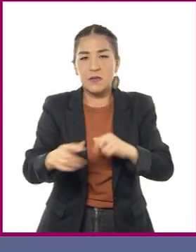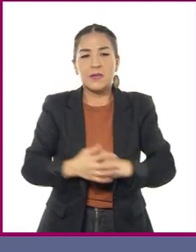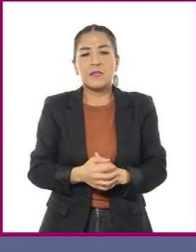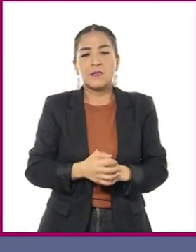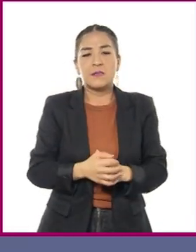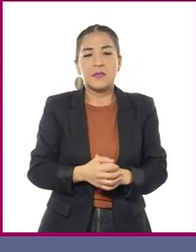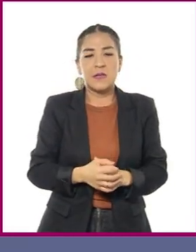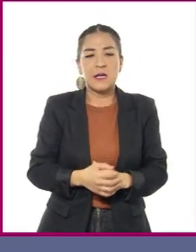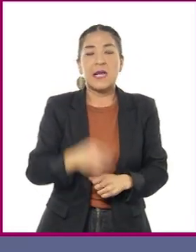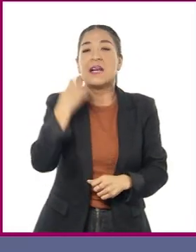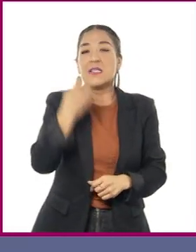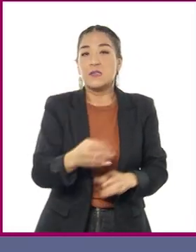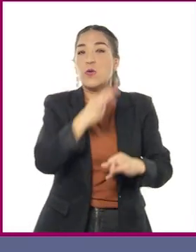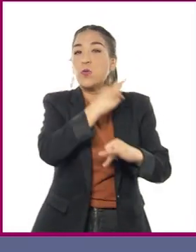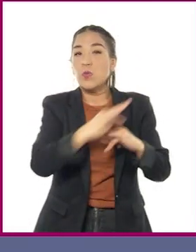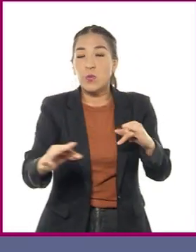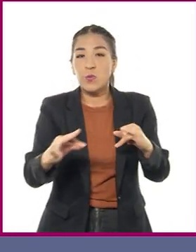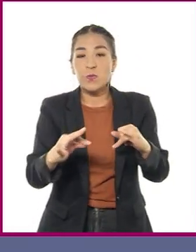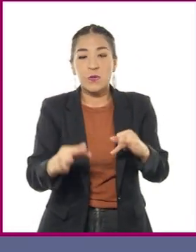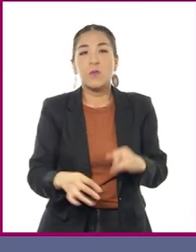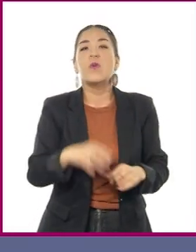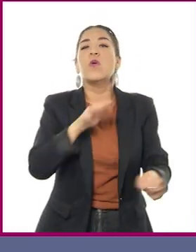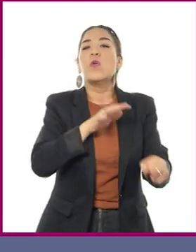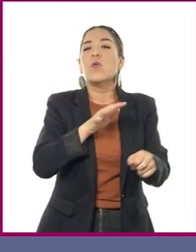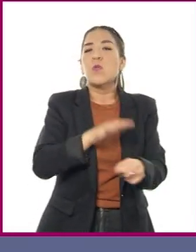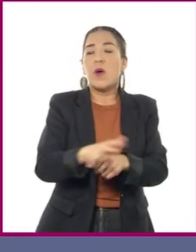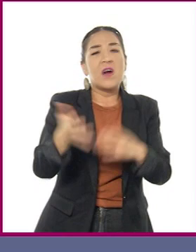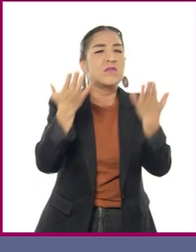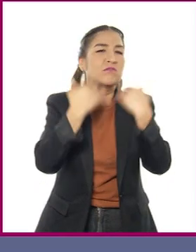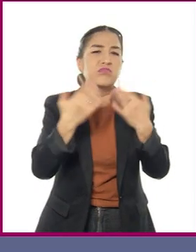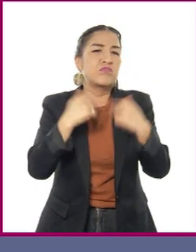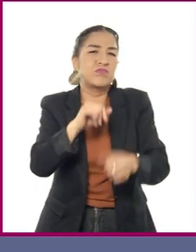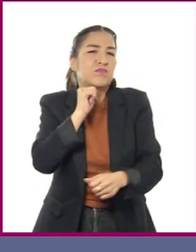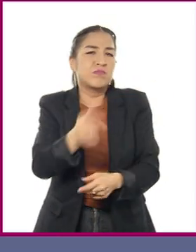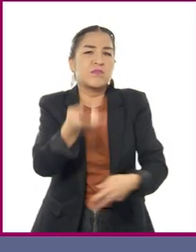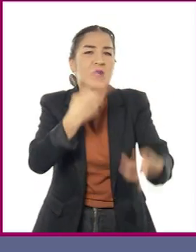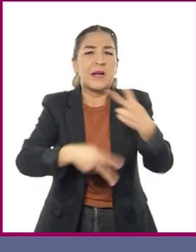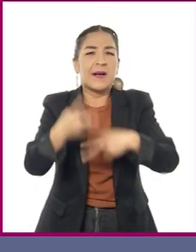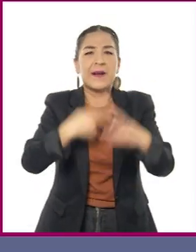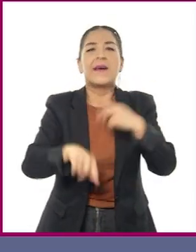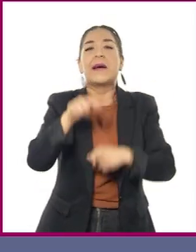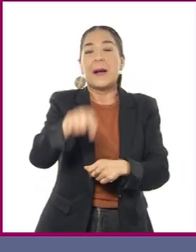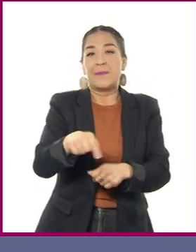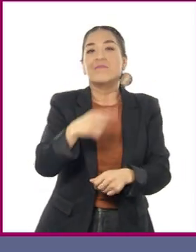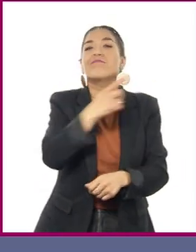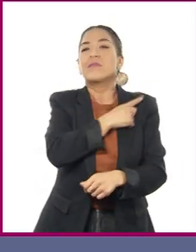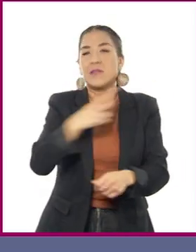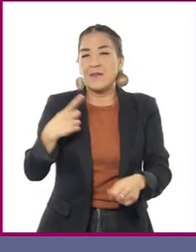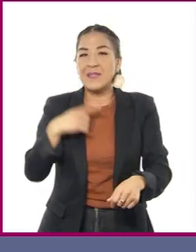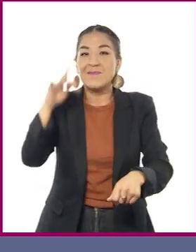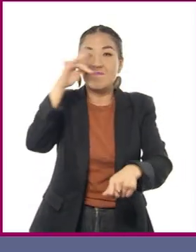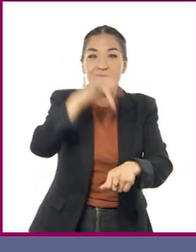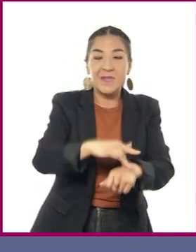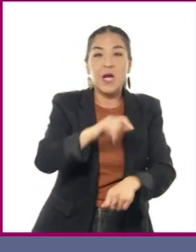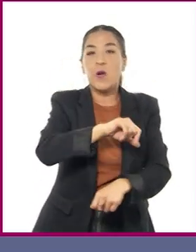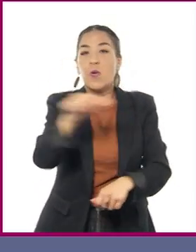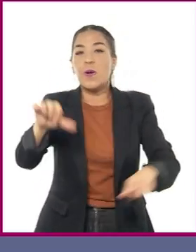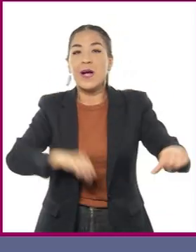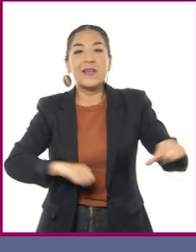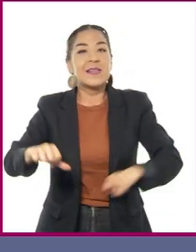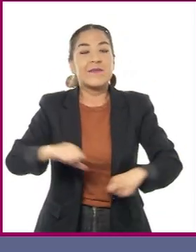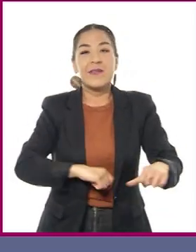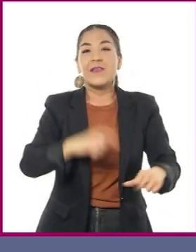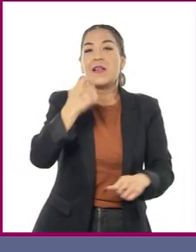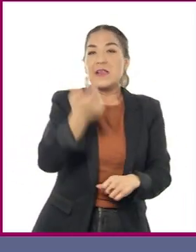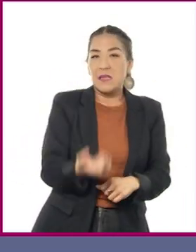secundario. Y finalmente el sector terciario no produce nada, pero pone en contacto a las otras actividades